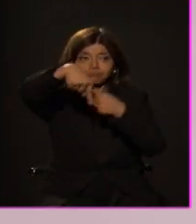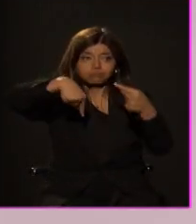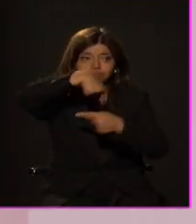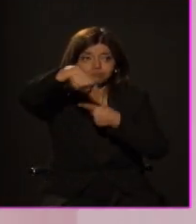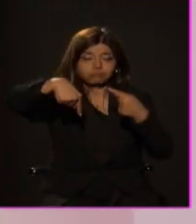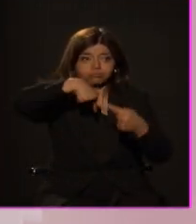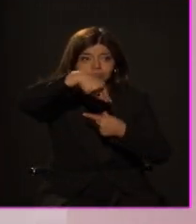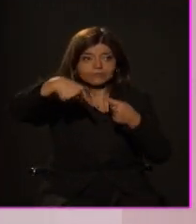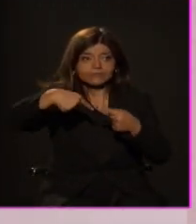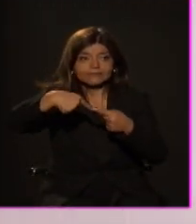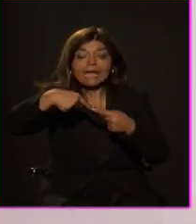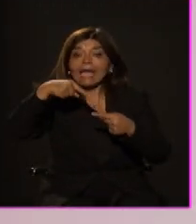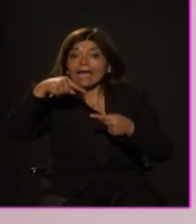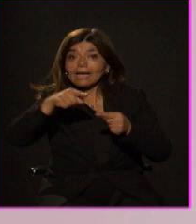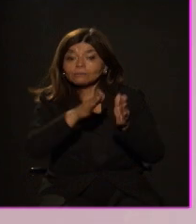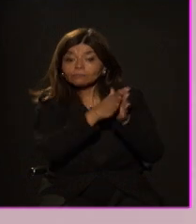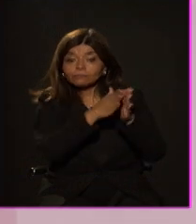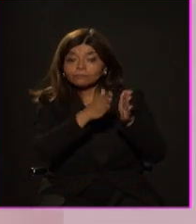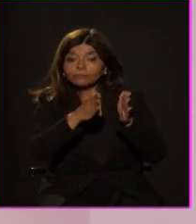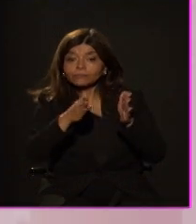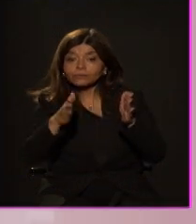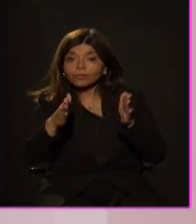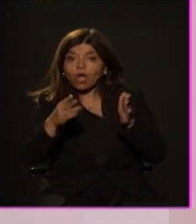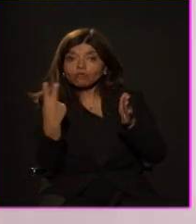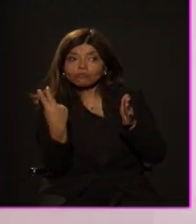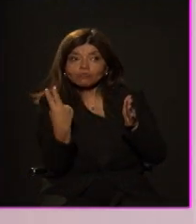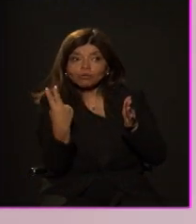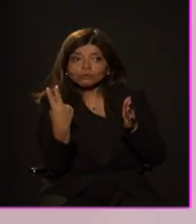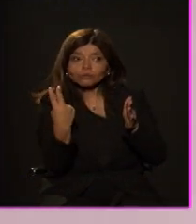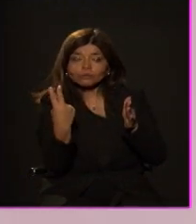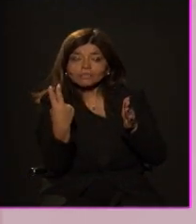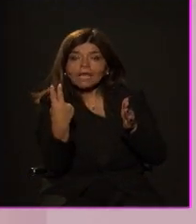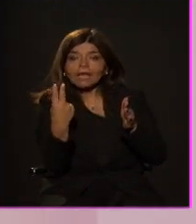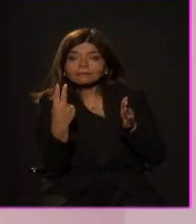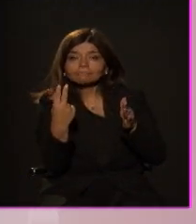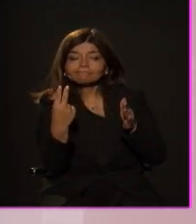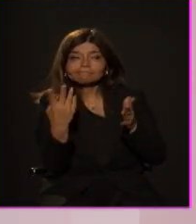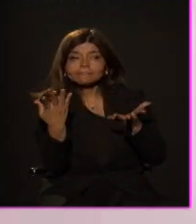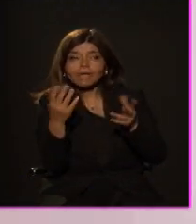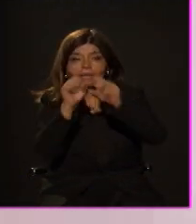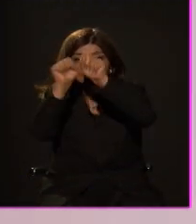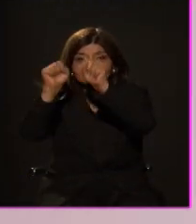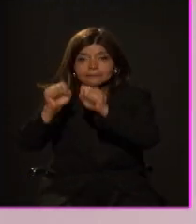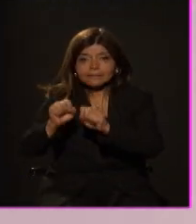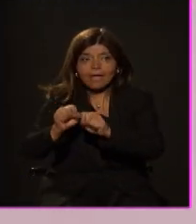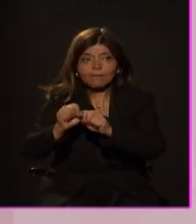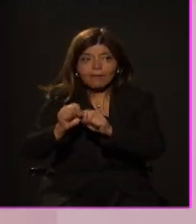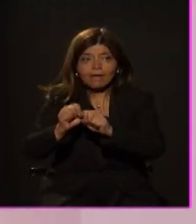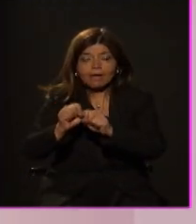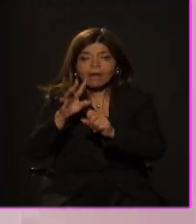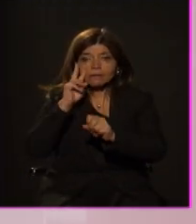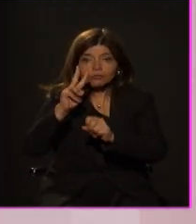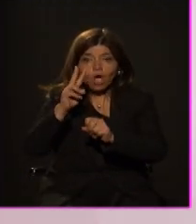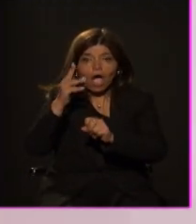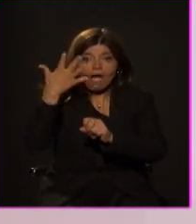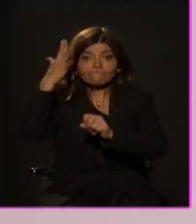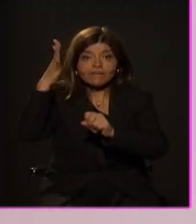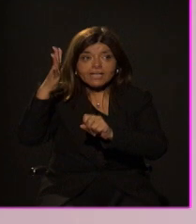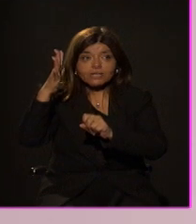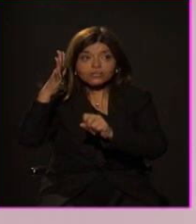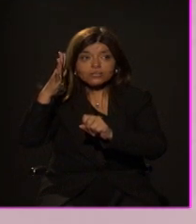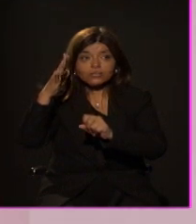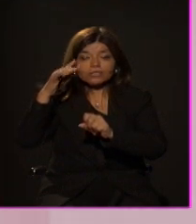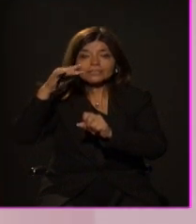básicamente el periodo de estos dos agujeros negros modula el brillo del objeto, y eso finalmente lo que hace produce